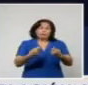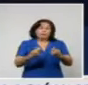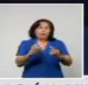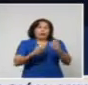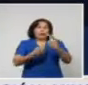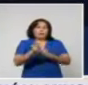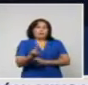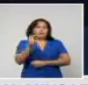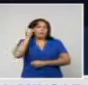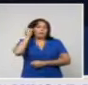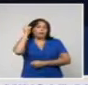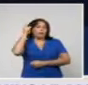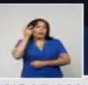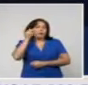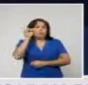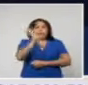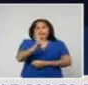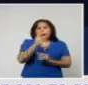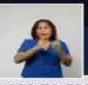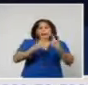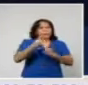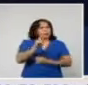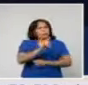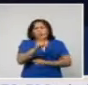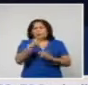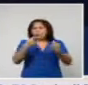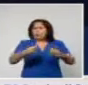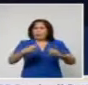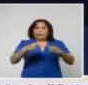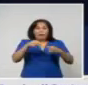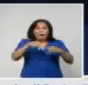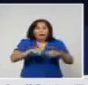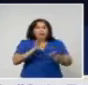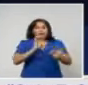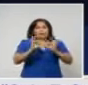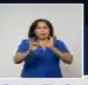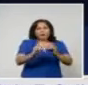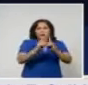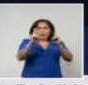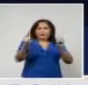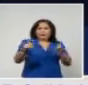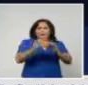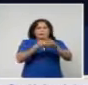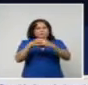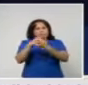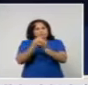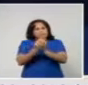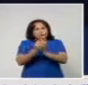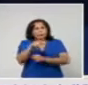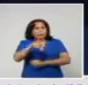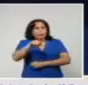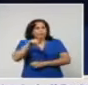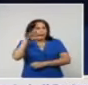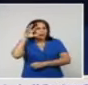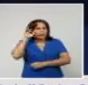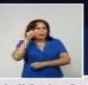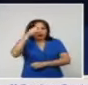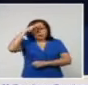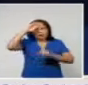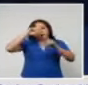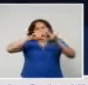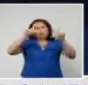personas que no están, o sea, no están claros de lo que representa para Cuba, de